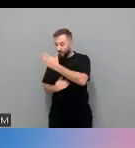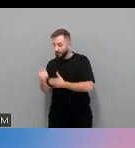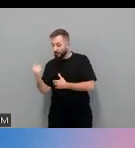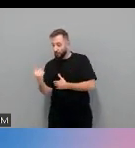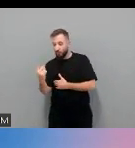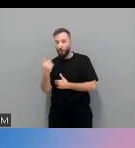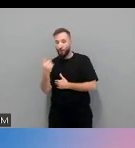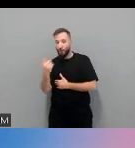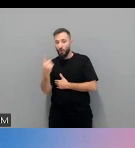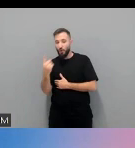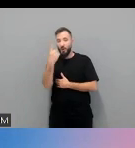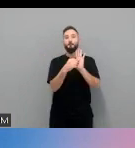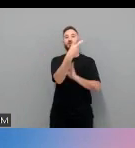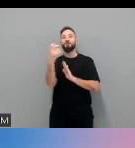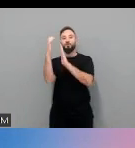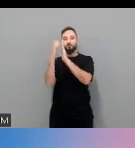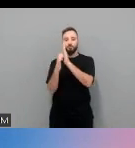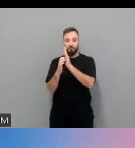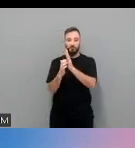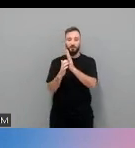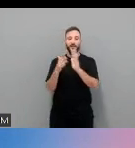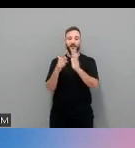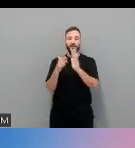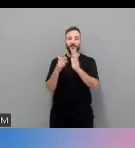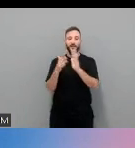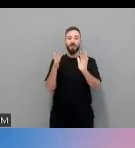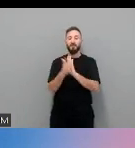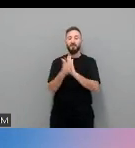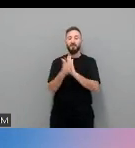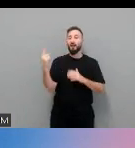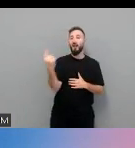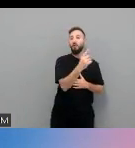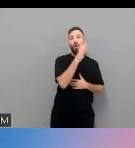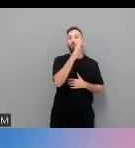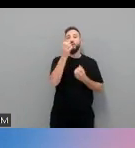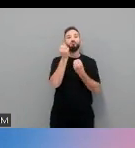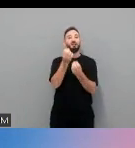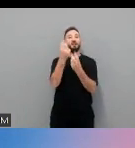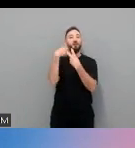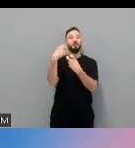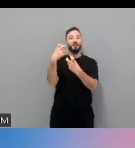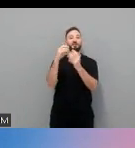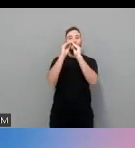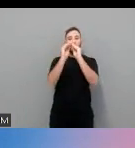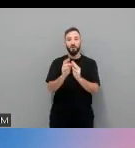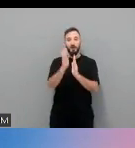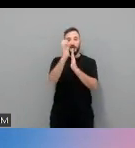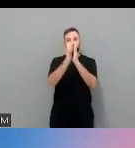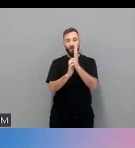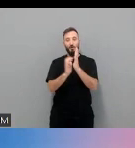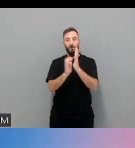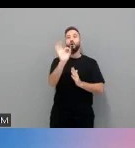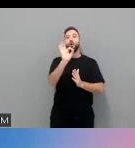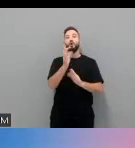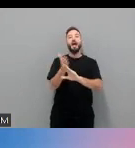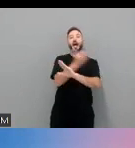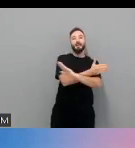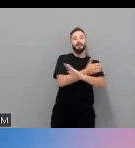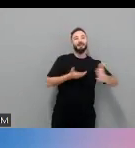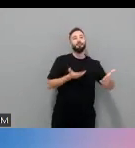Esto lo podemos, o bien cuando hacemos la declaración de la renta, que se nos aplique la deducción, o bien podemos